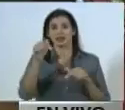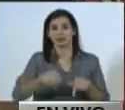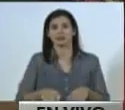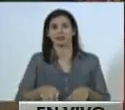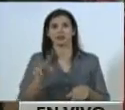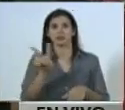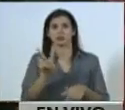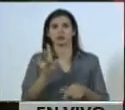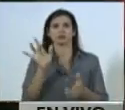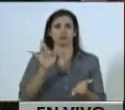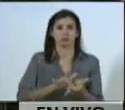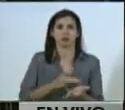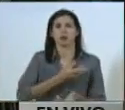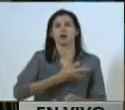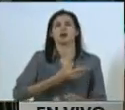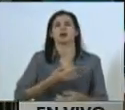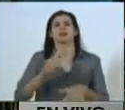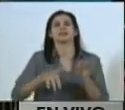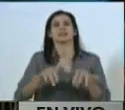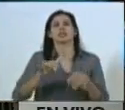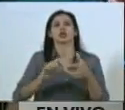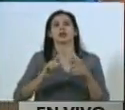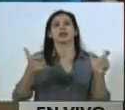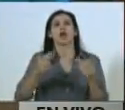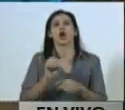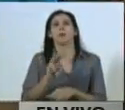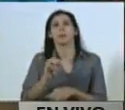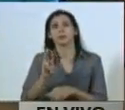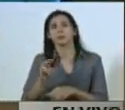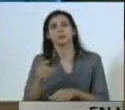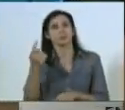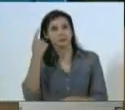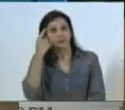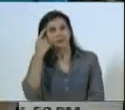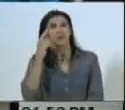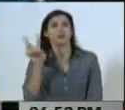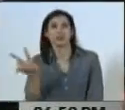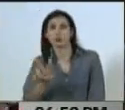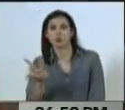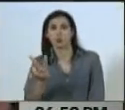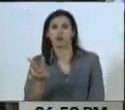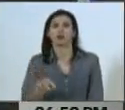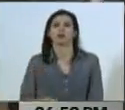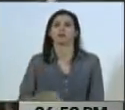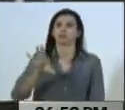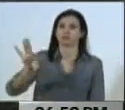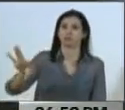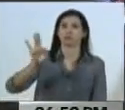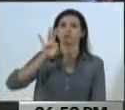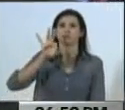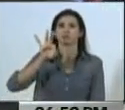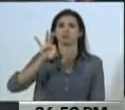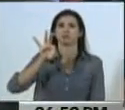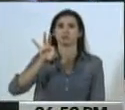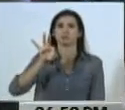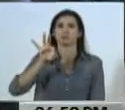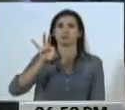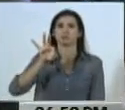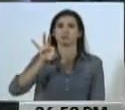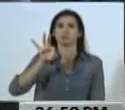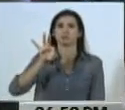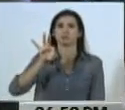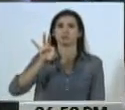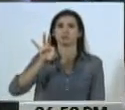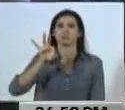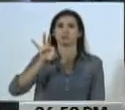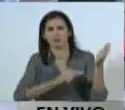OPEP. Es importante destacar que Venezuela ha sido designada como uno de los países OPEP